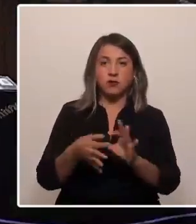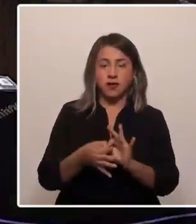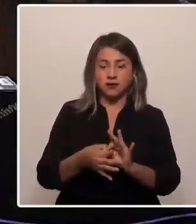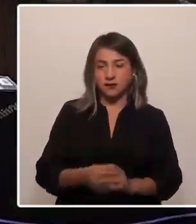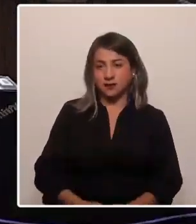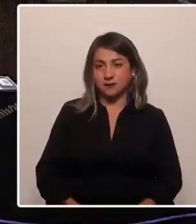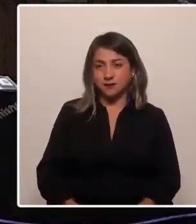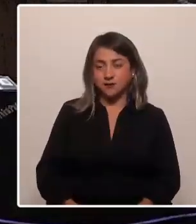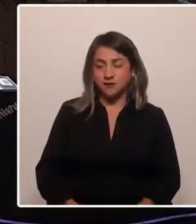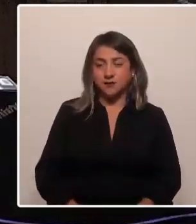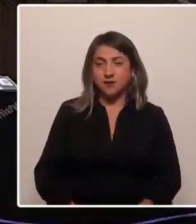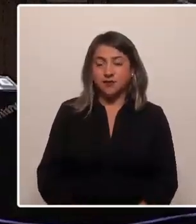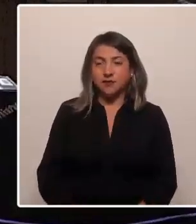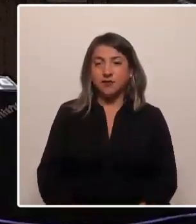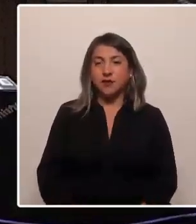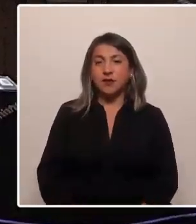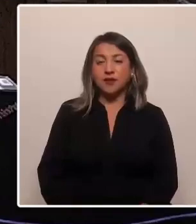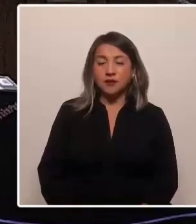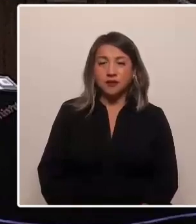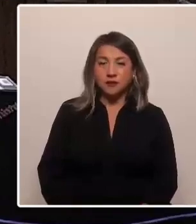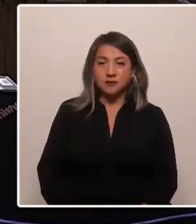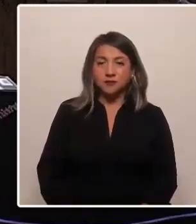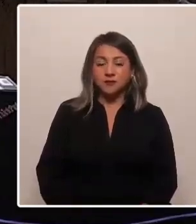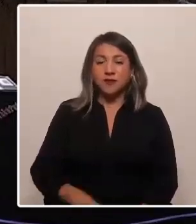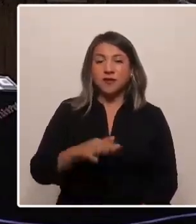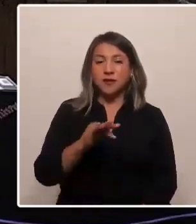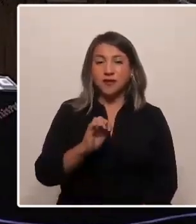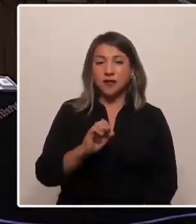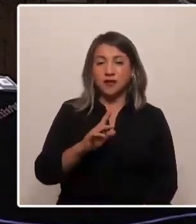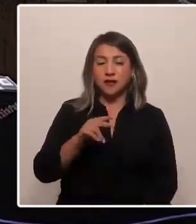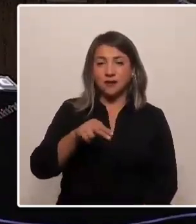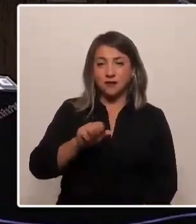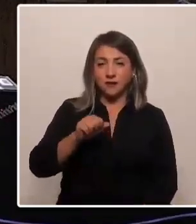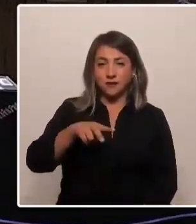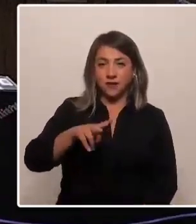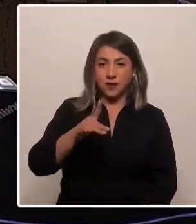Tiene la palabra el convencional Fernando Salinas.